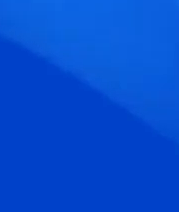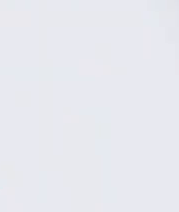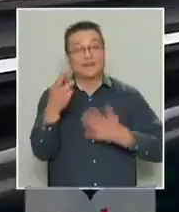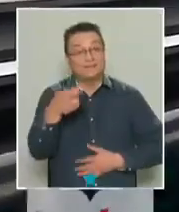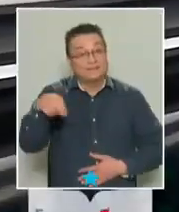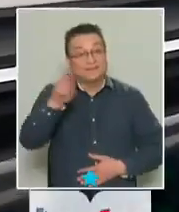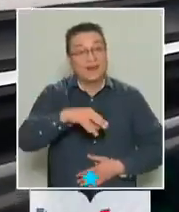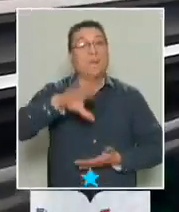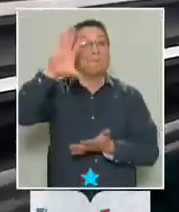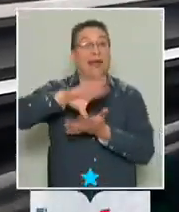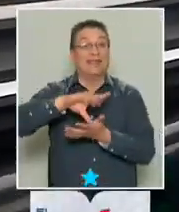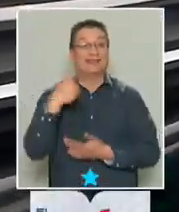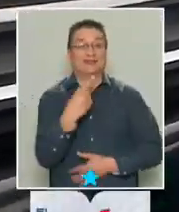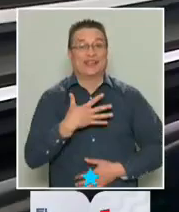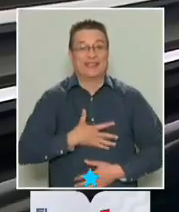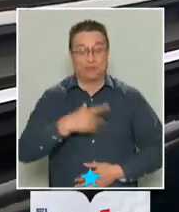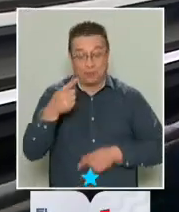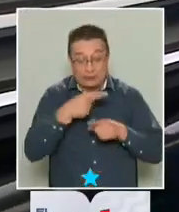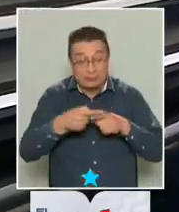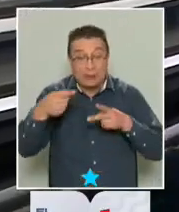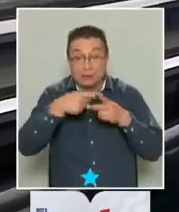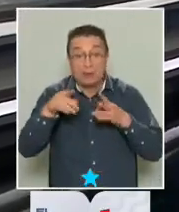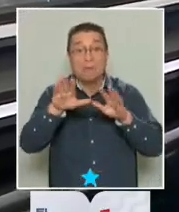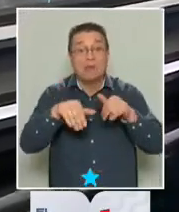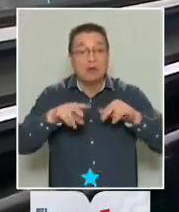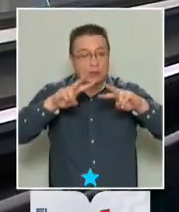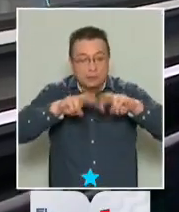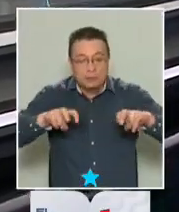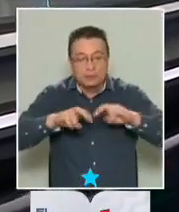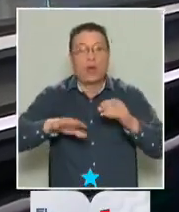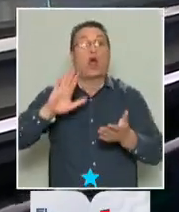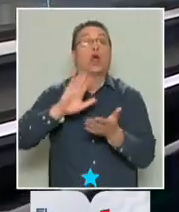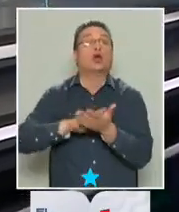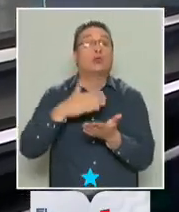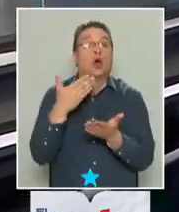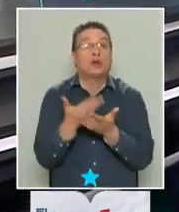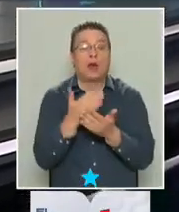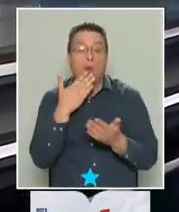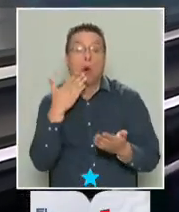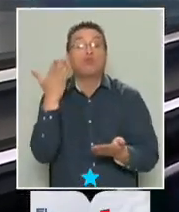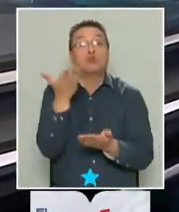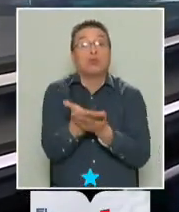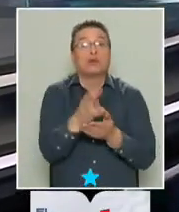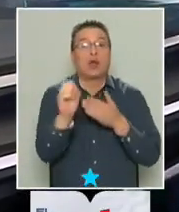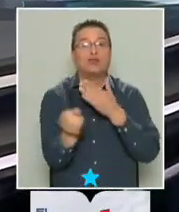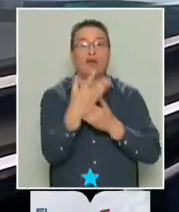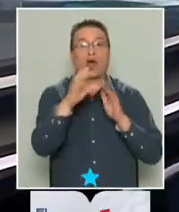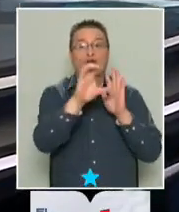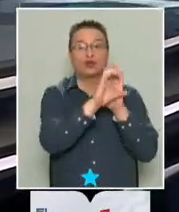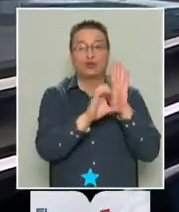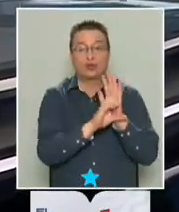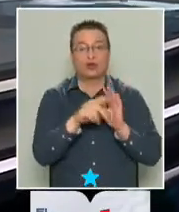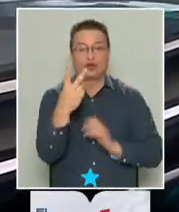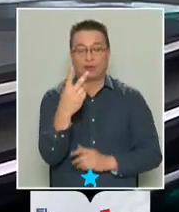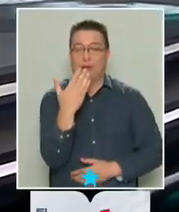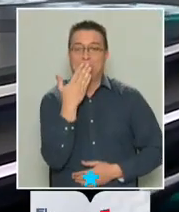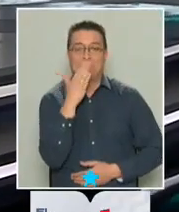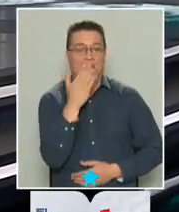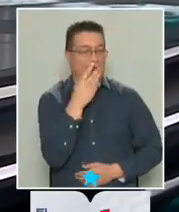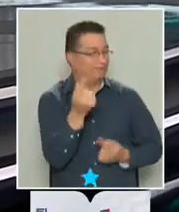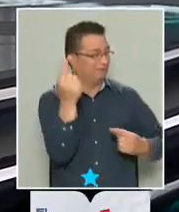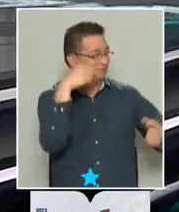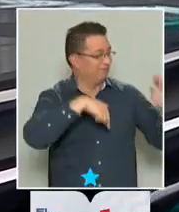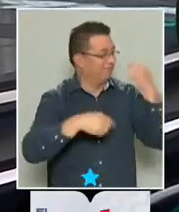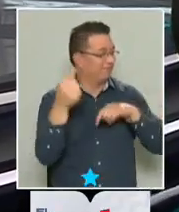para que creemos como todas las semanas vamos revisando cómo está quedando la propuesta de nueva constitución con nuestros dos expertos que nos van